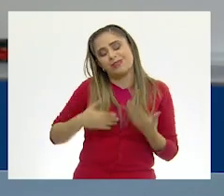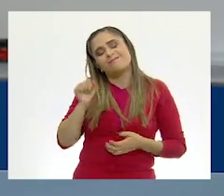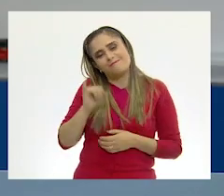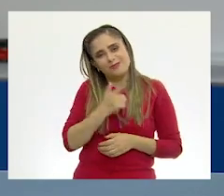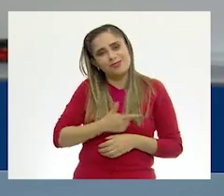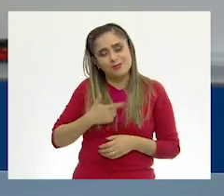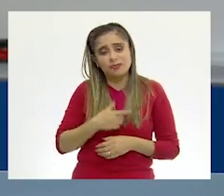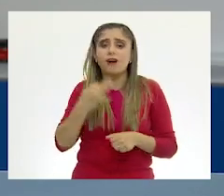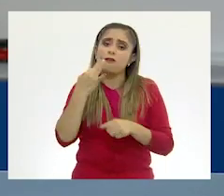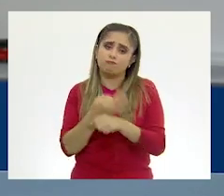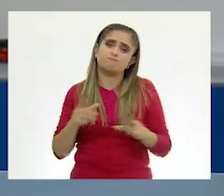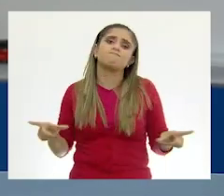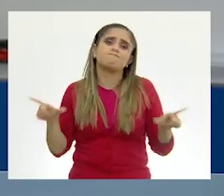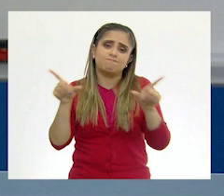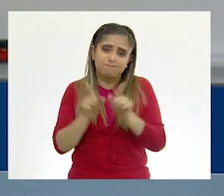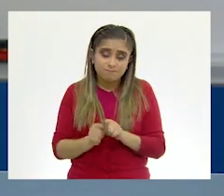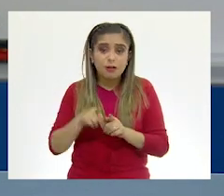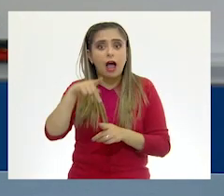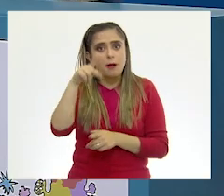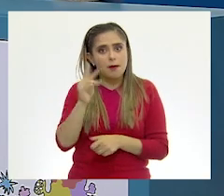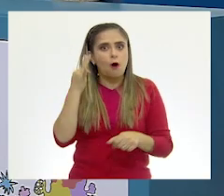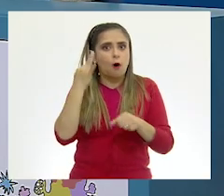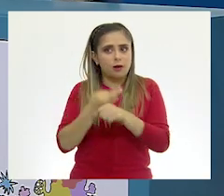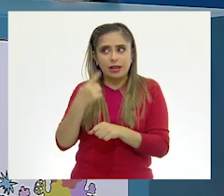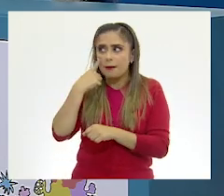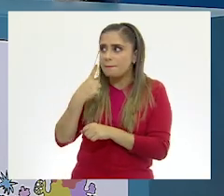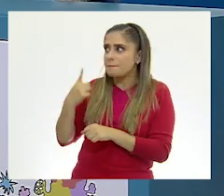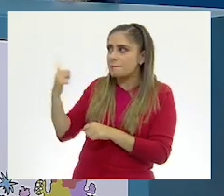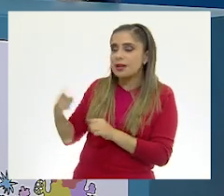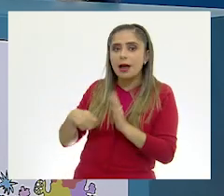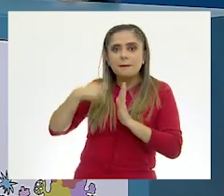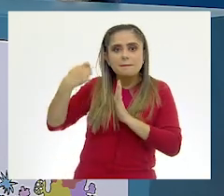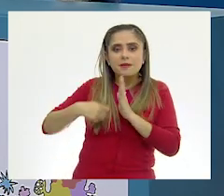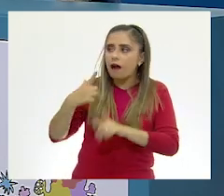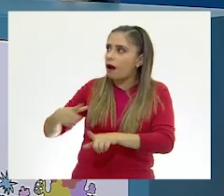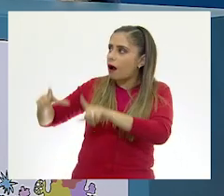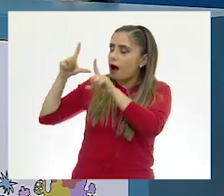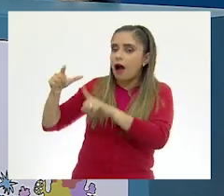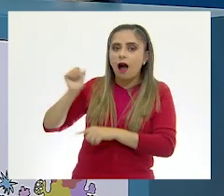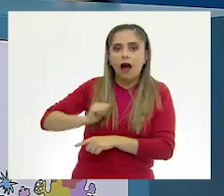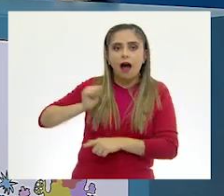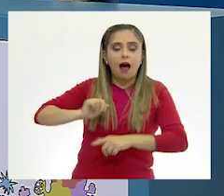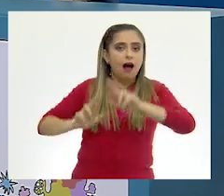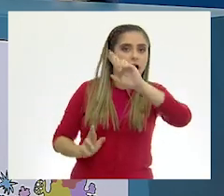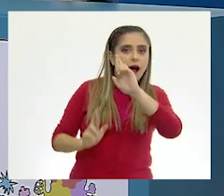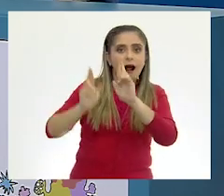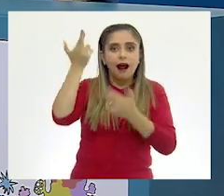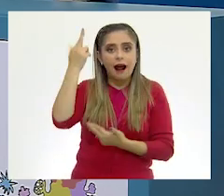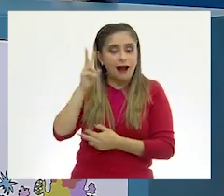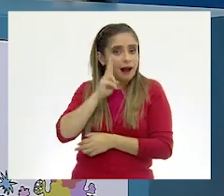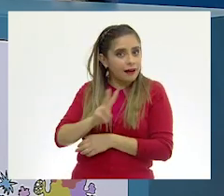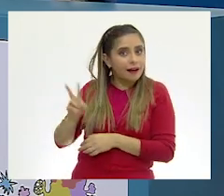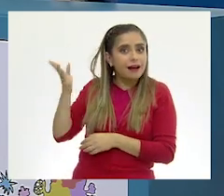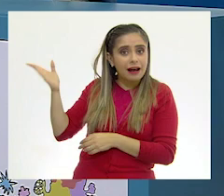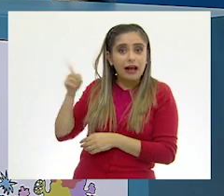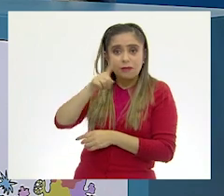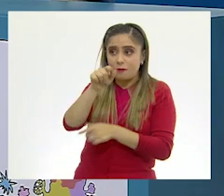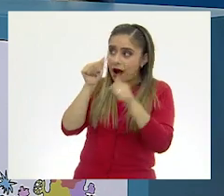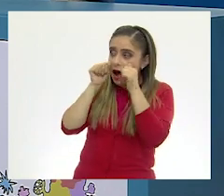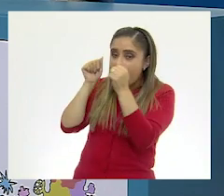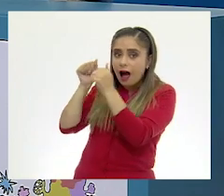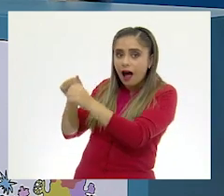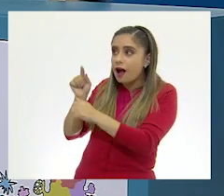Por hoy hemos terminado, pero les dejamos un último video con imágenes de la Revolución. Pongan mucha atención porque seguramente